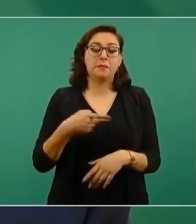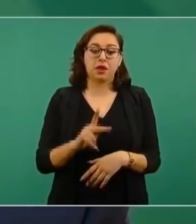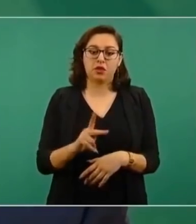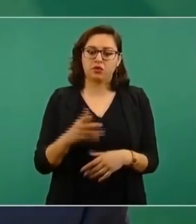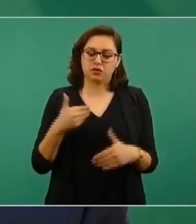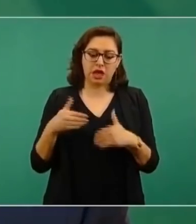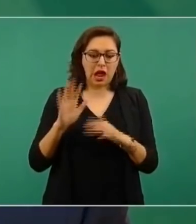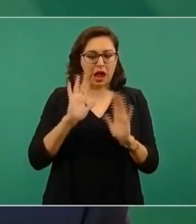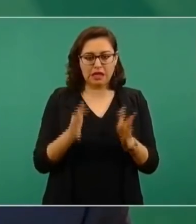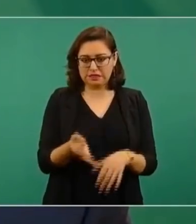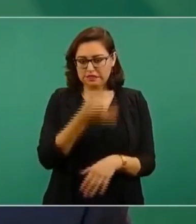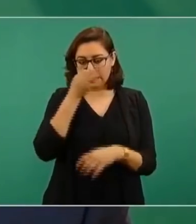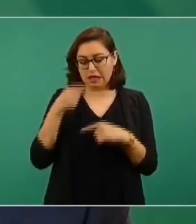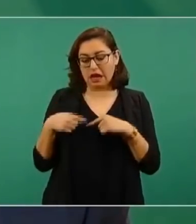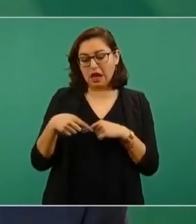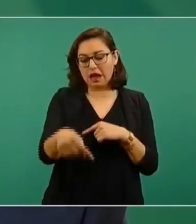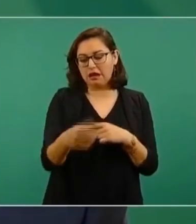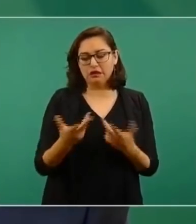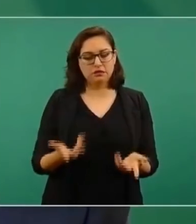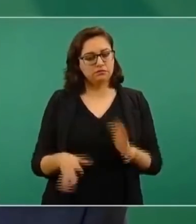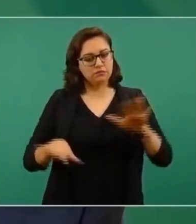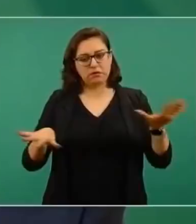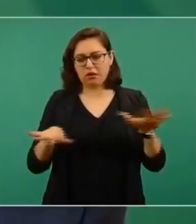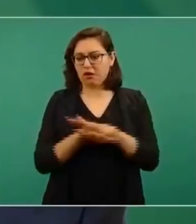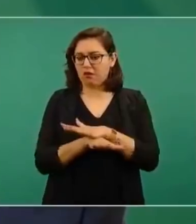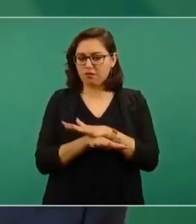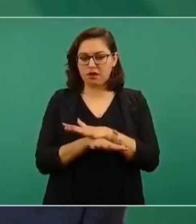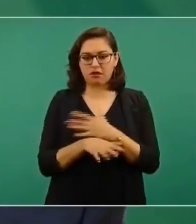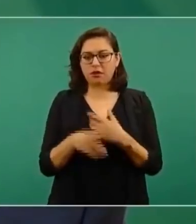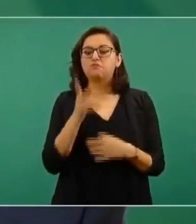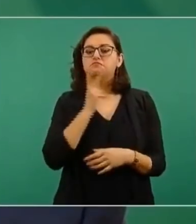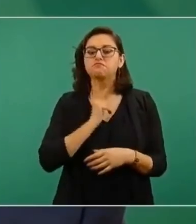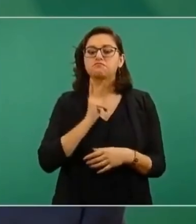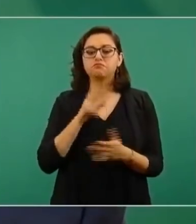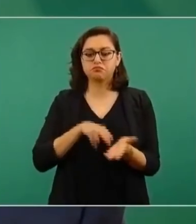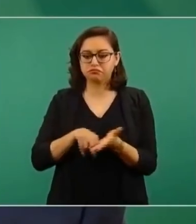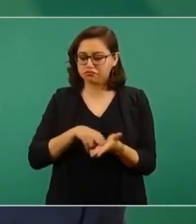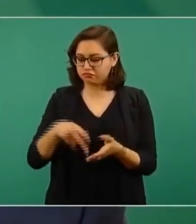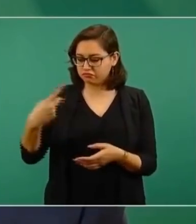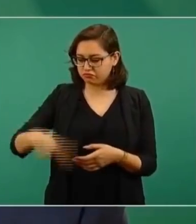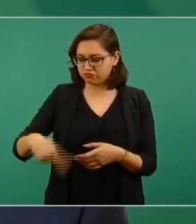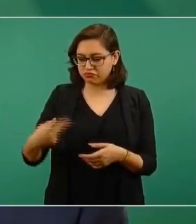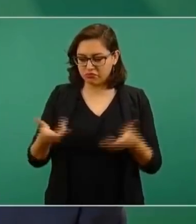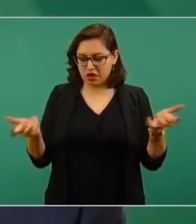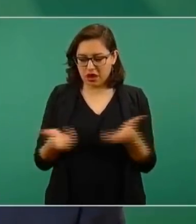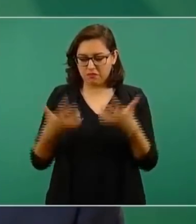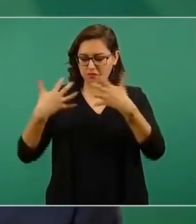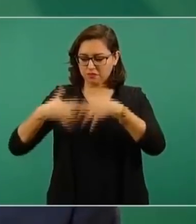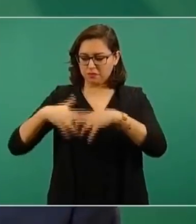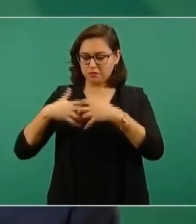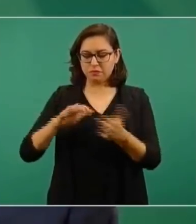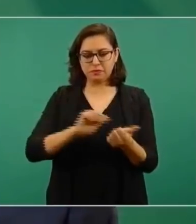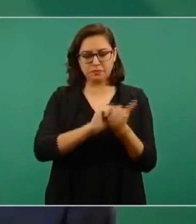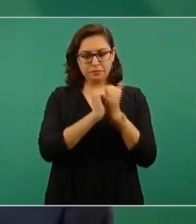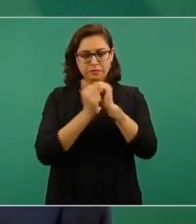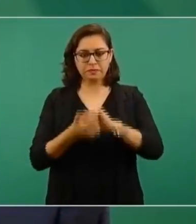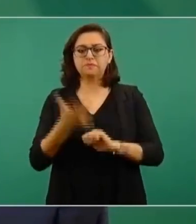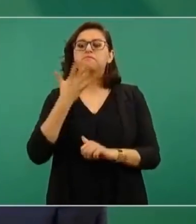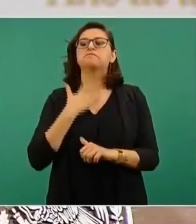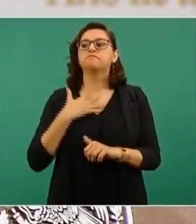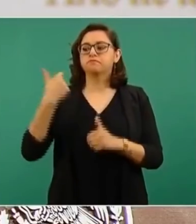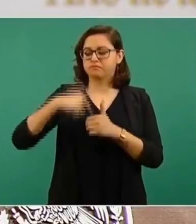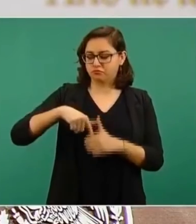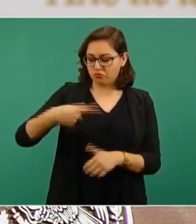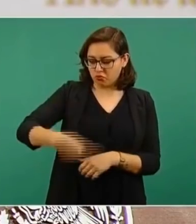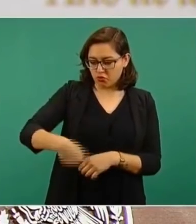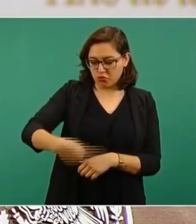petróleo crudo, porque vamos a procesar toda la materia prima en nuestro país y vamos a producir las gasolinas